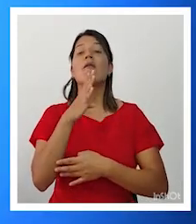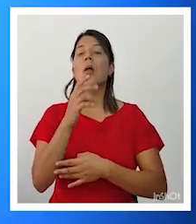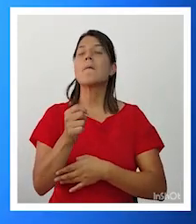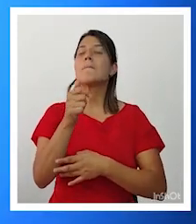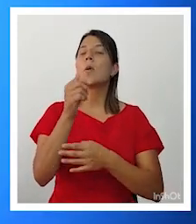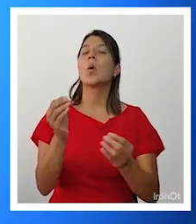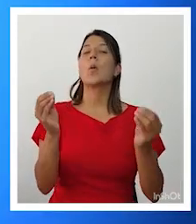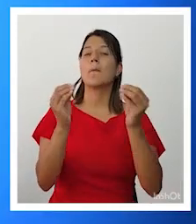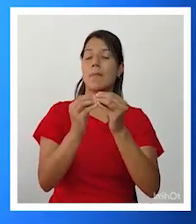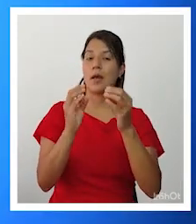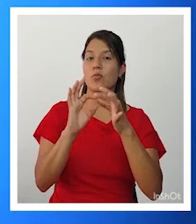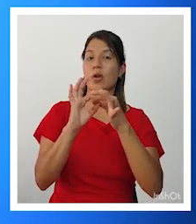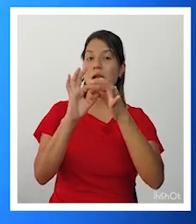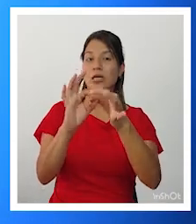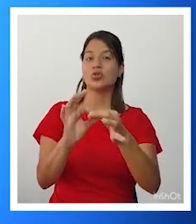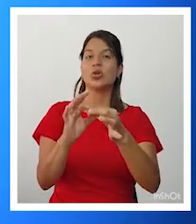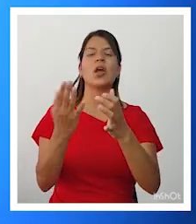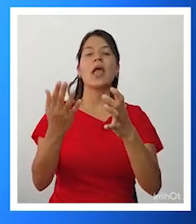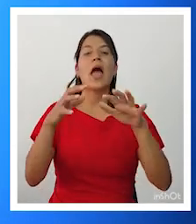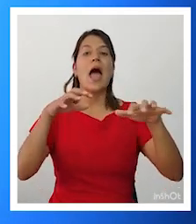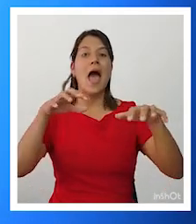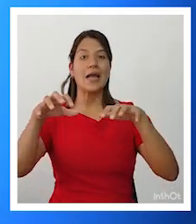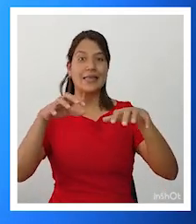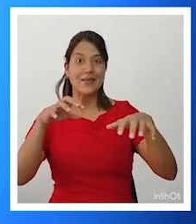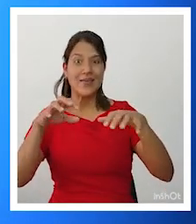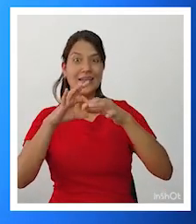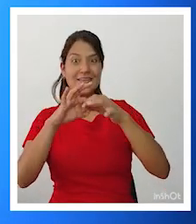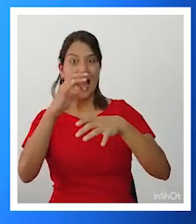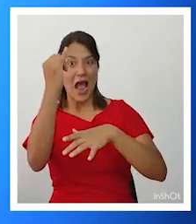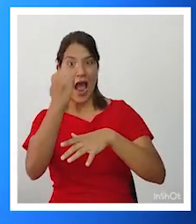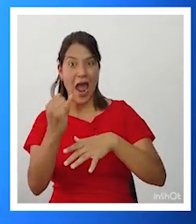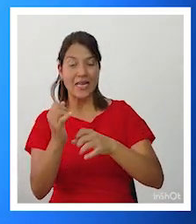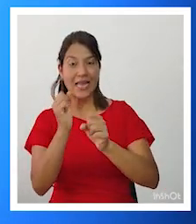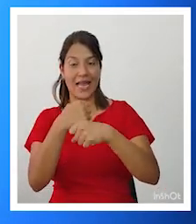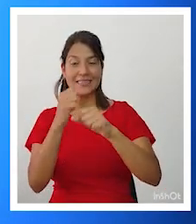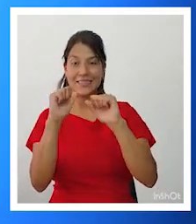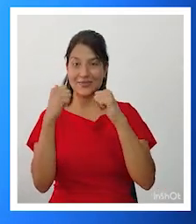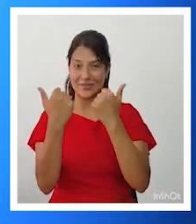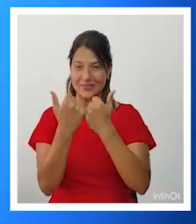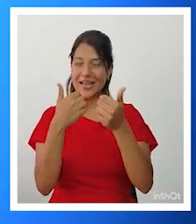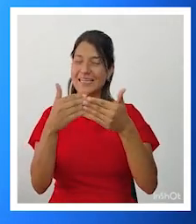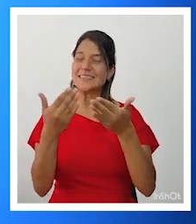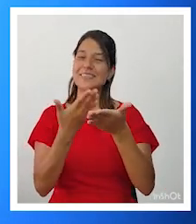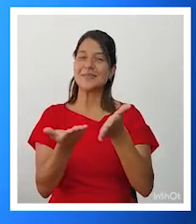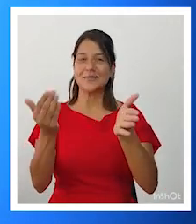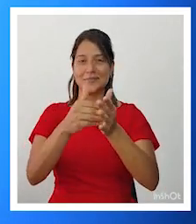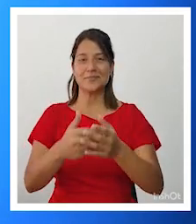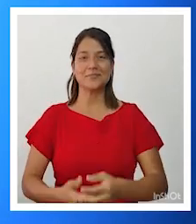acerca de las actividades artísticas que realiza esta asociación. Ya volvemos.